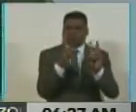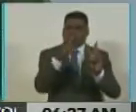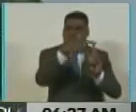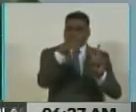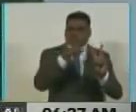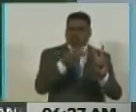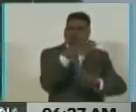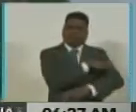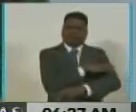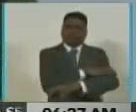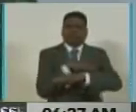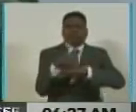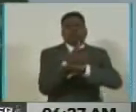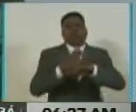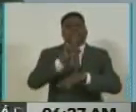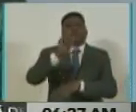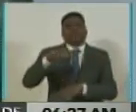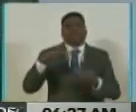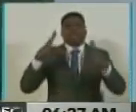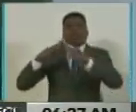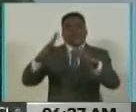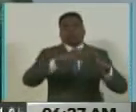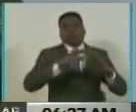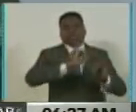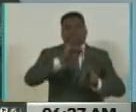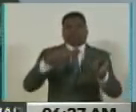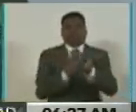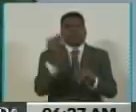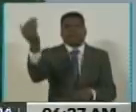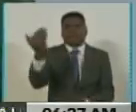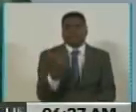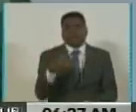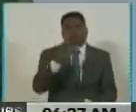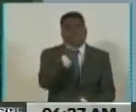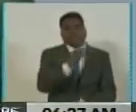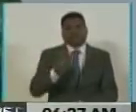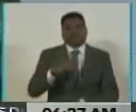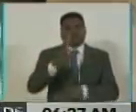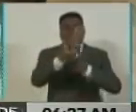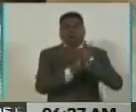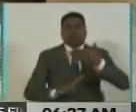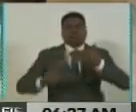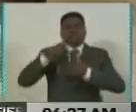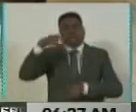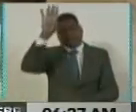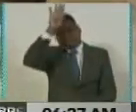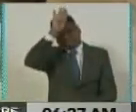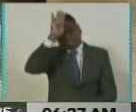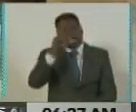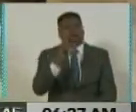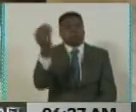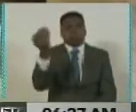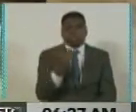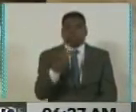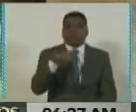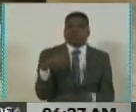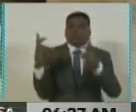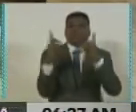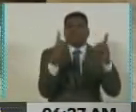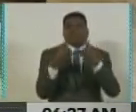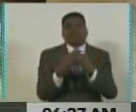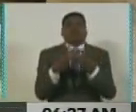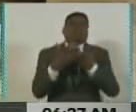lo demandaba, y la comunidad internacional lo demandaba, vinieron estos mediadores internacionales, UNASUR, el Vaticano. Entonces, bueno, no me queda más